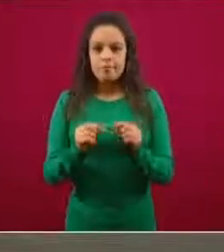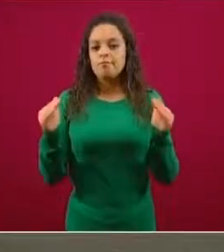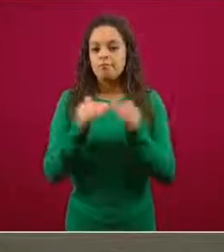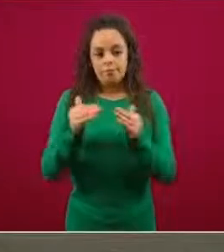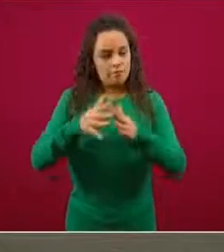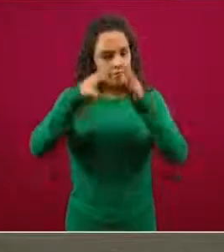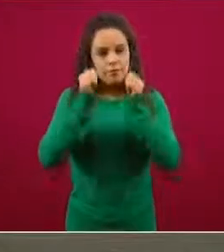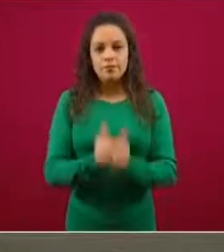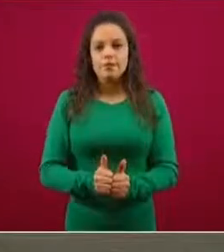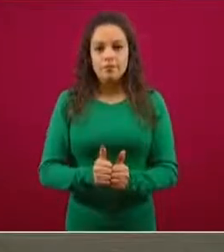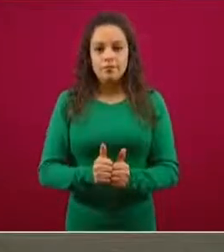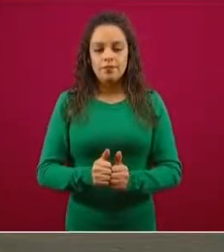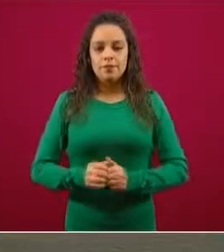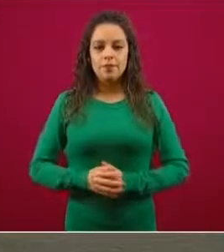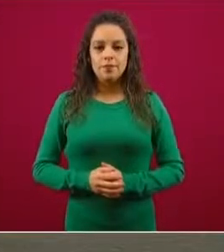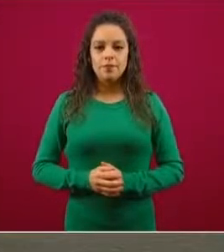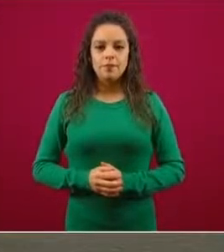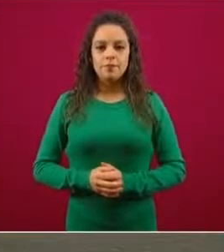La siguiente, por favor.